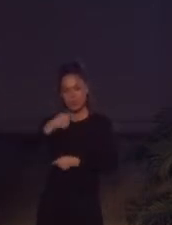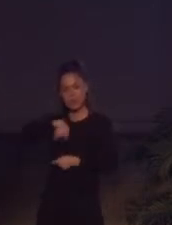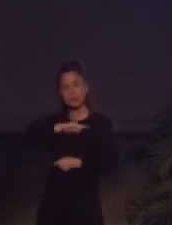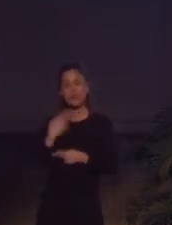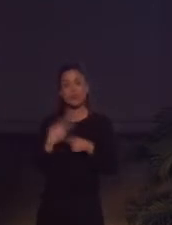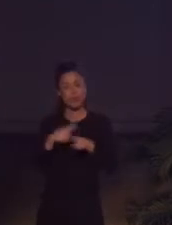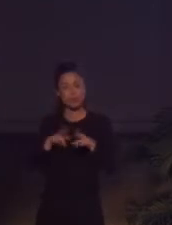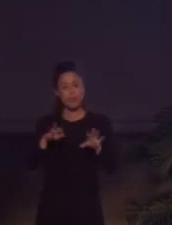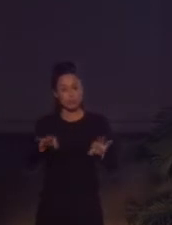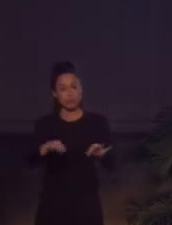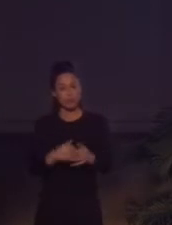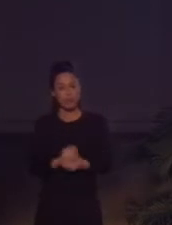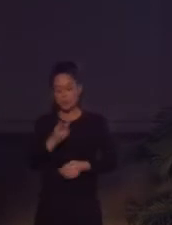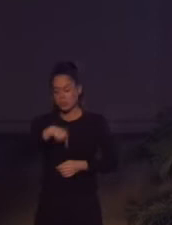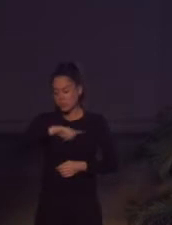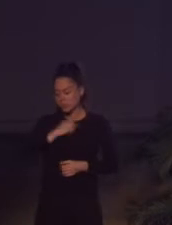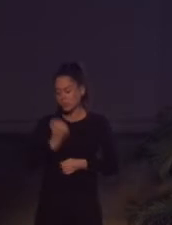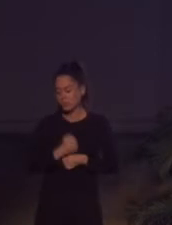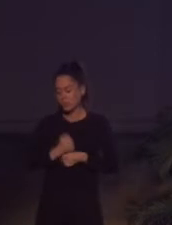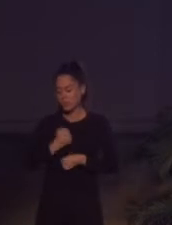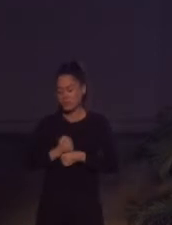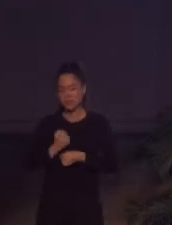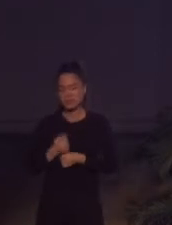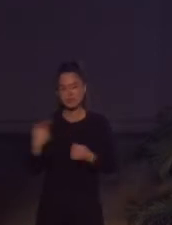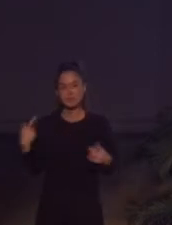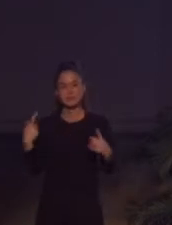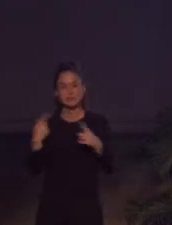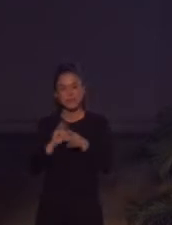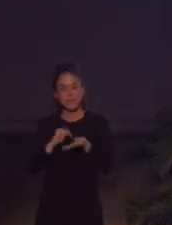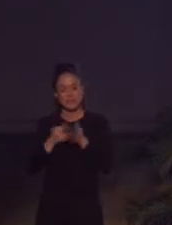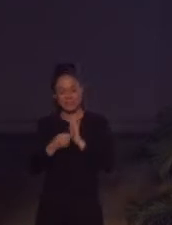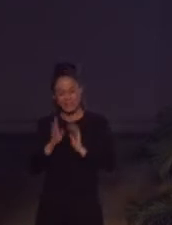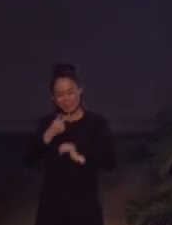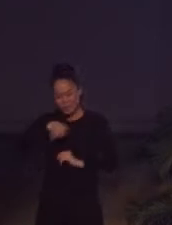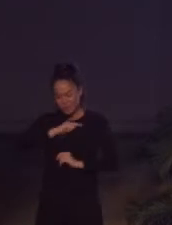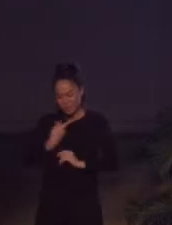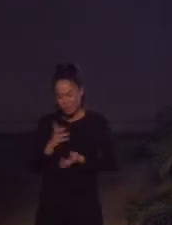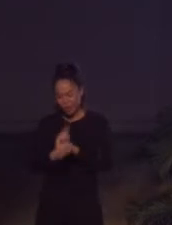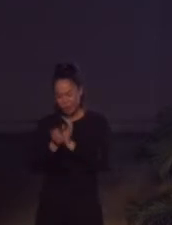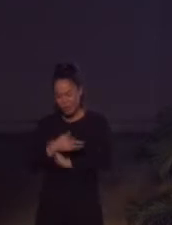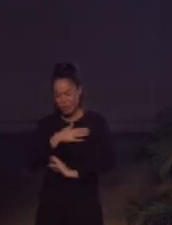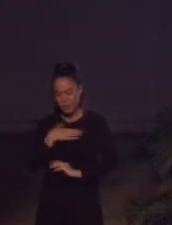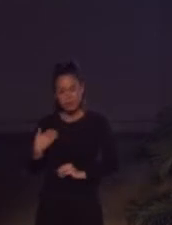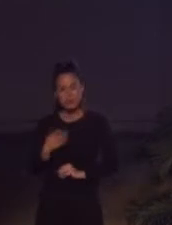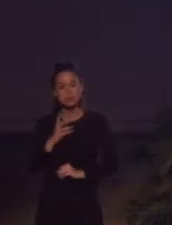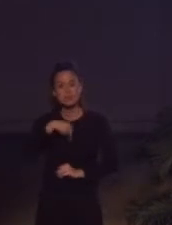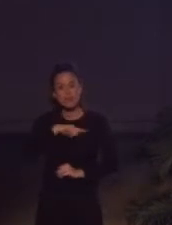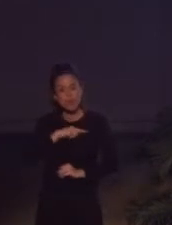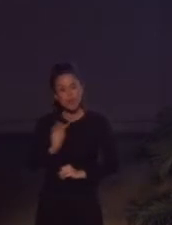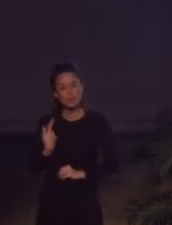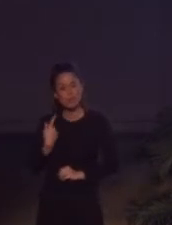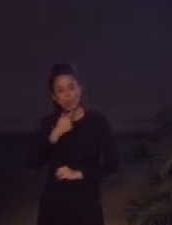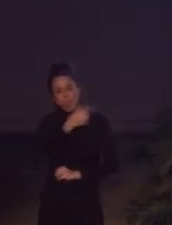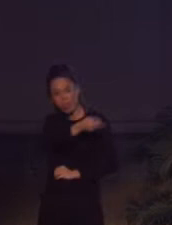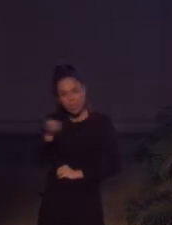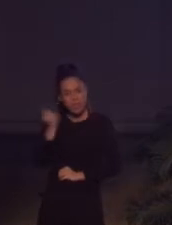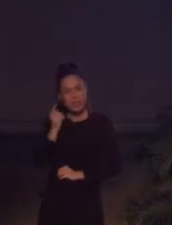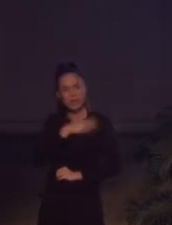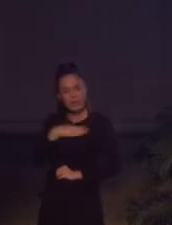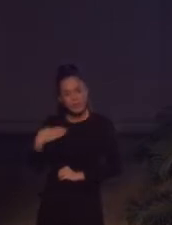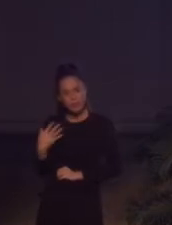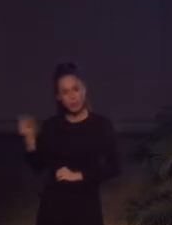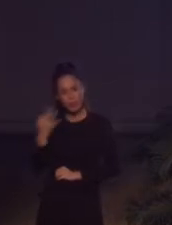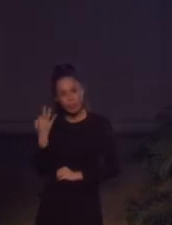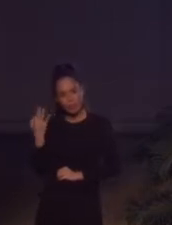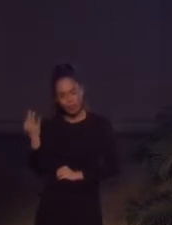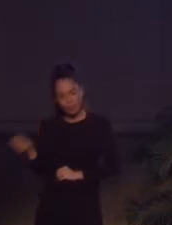gara, lanean gaude benetan sistema hau irauli nahi degulako eta gu gatoz esatera animaliak ere hor sartu beharko